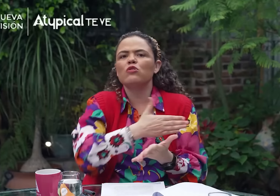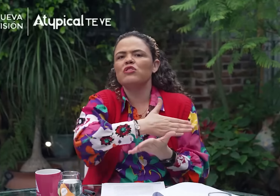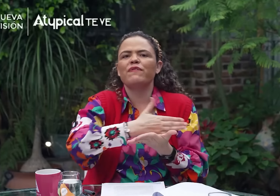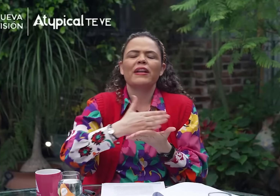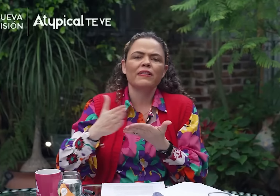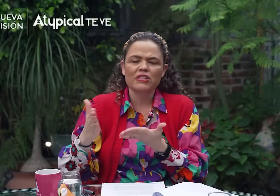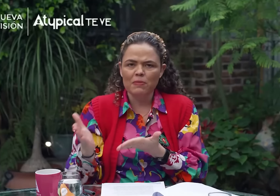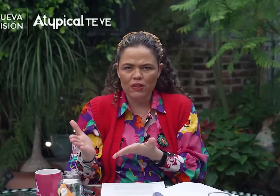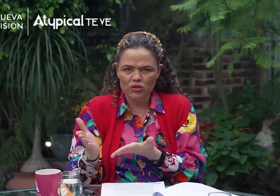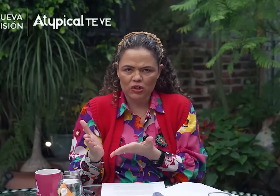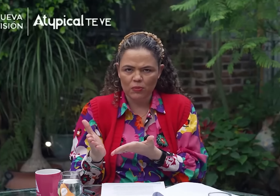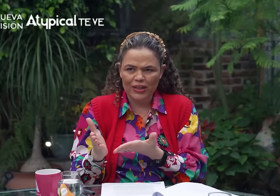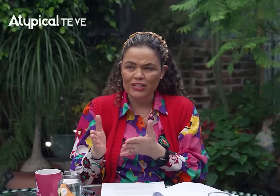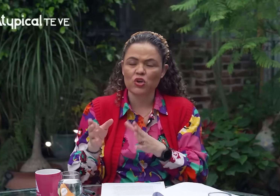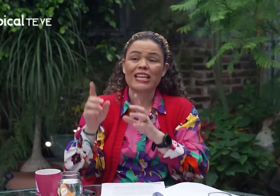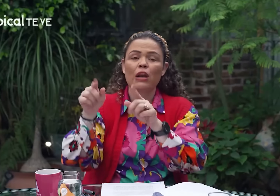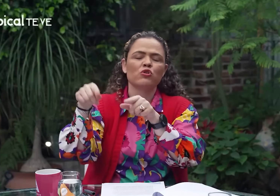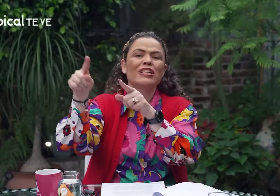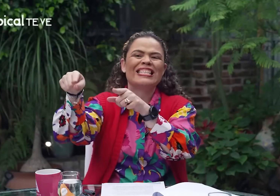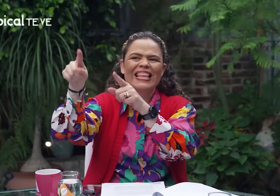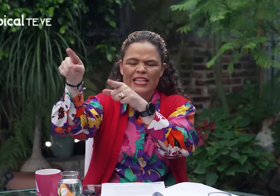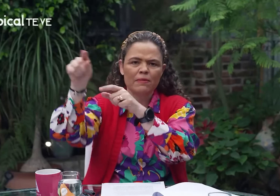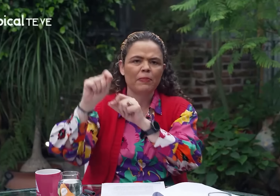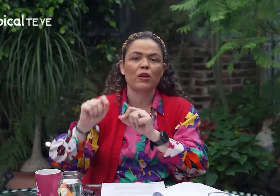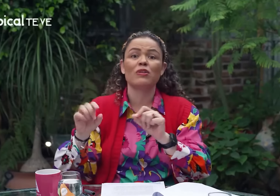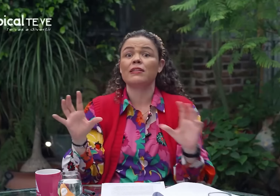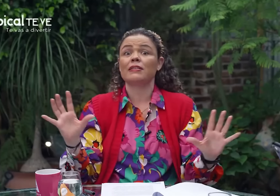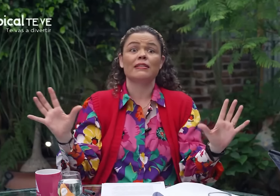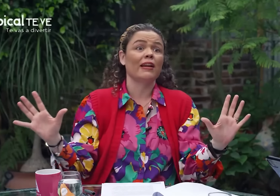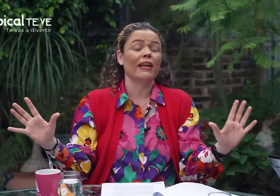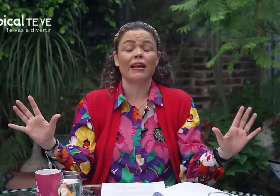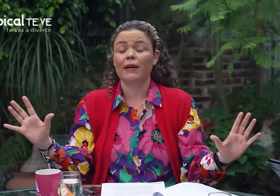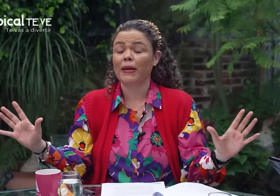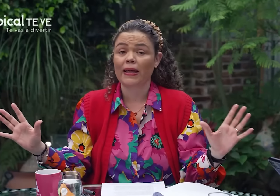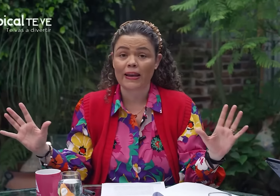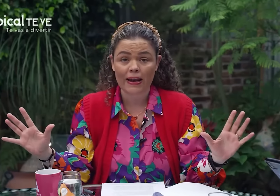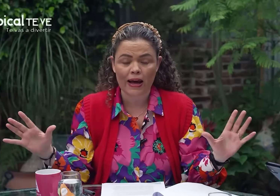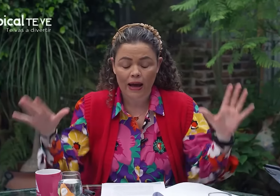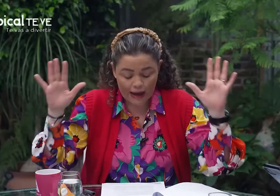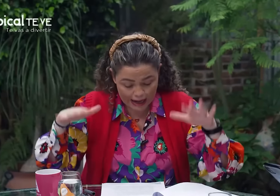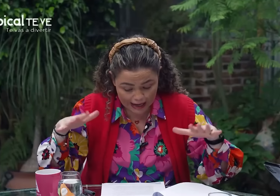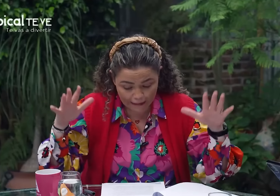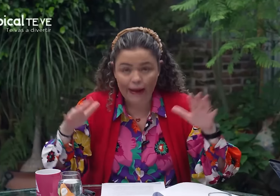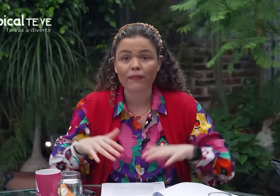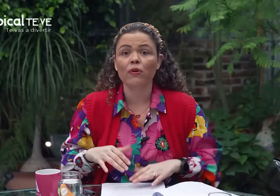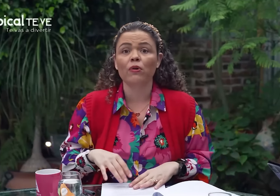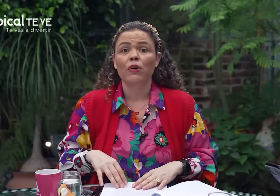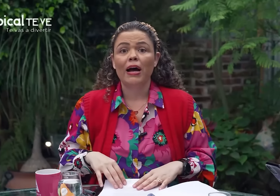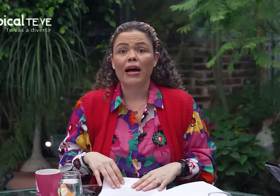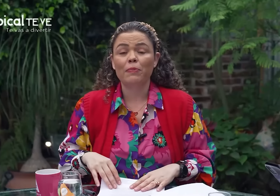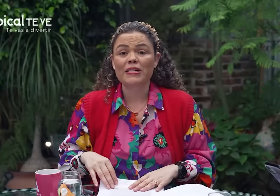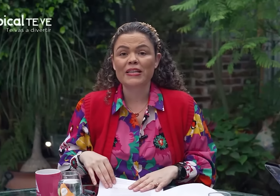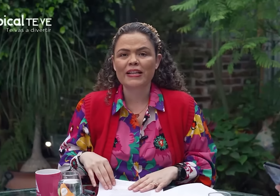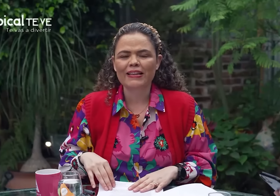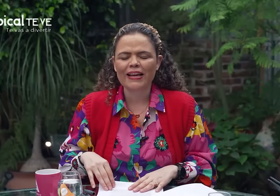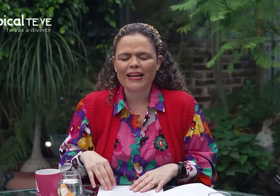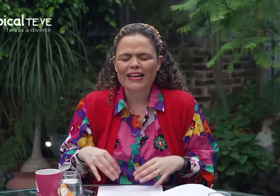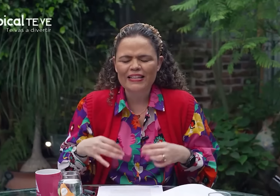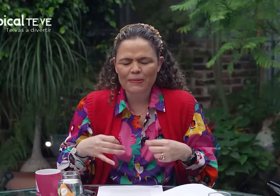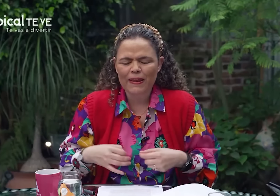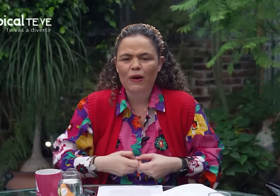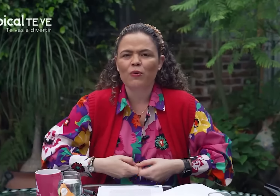a los diferentes medios de comunicación y a los que se dicen periodistas que están ahí en la mañanera alabando al